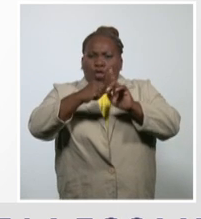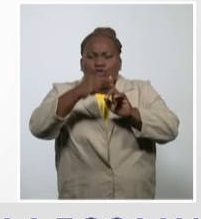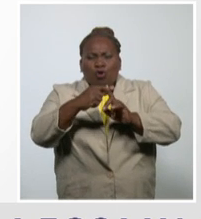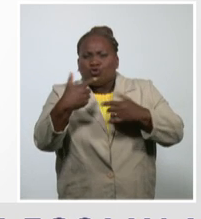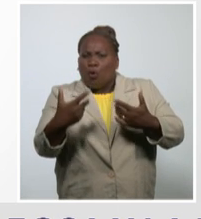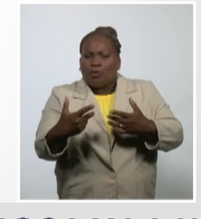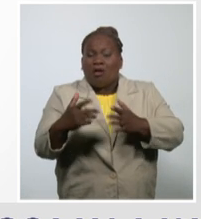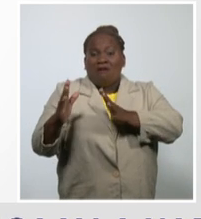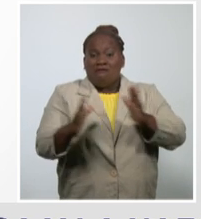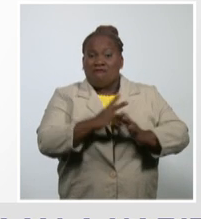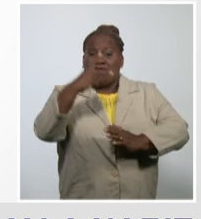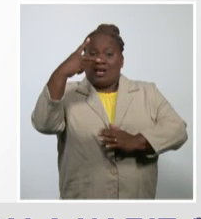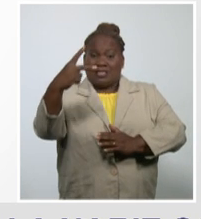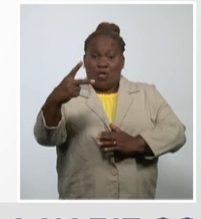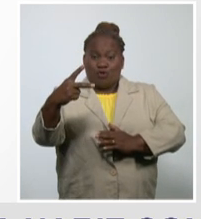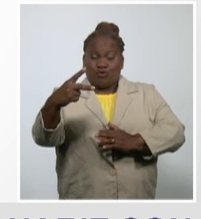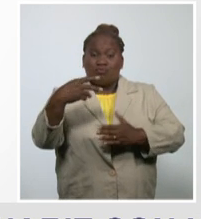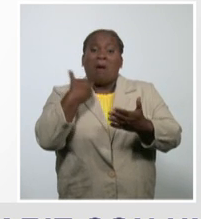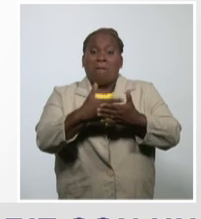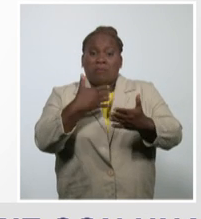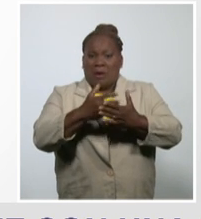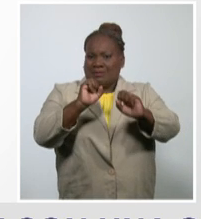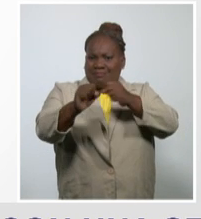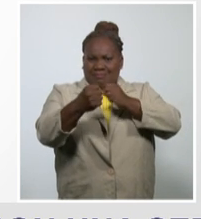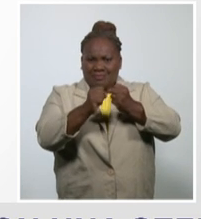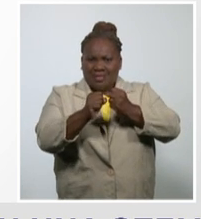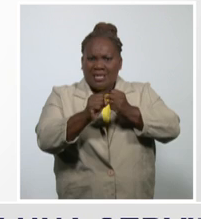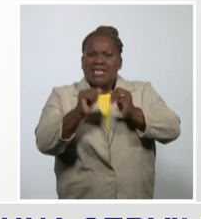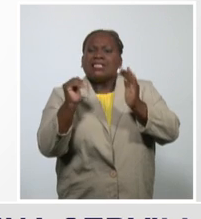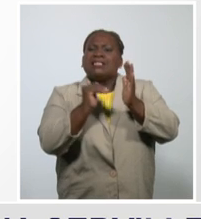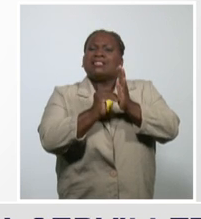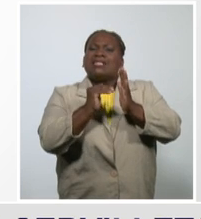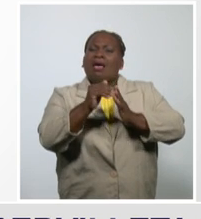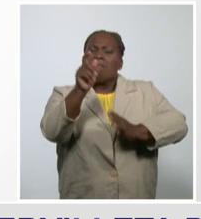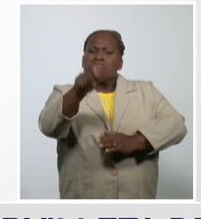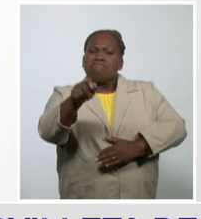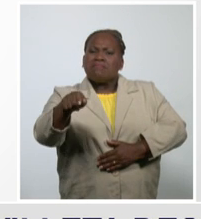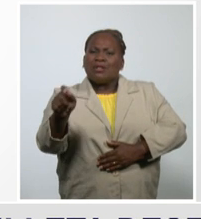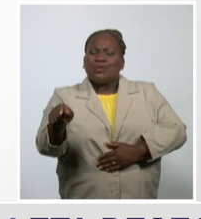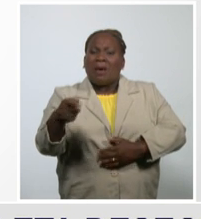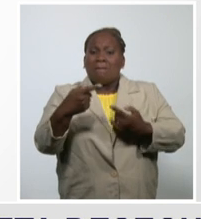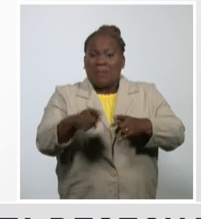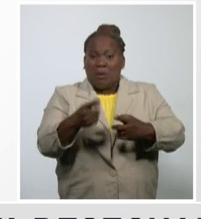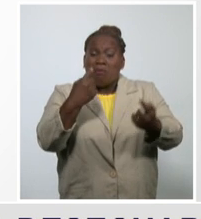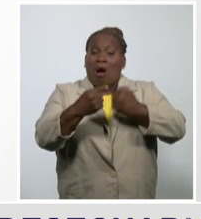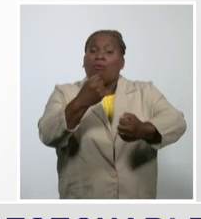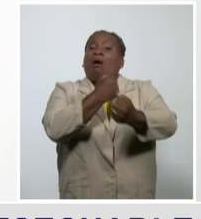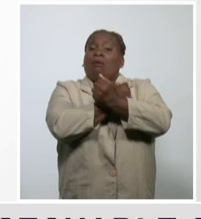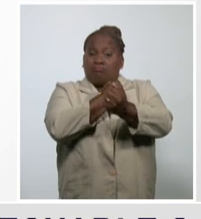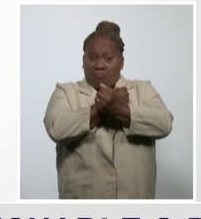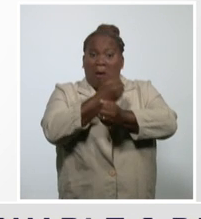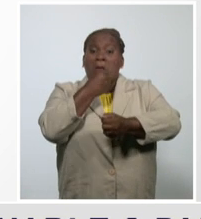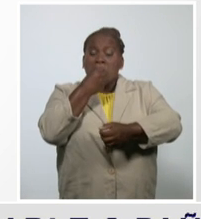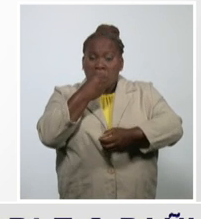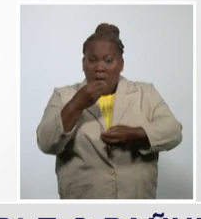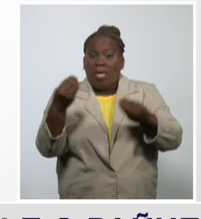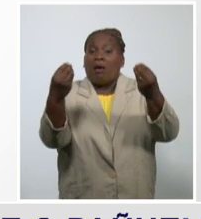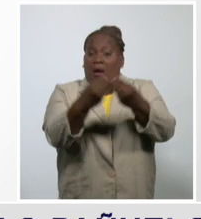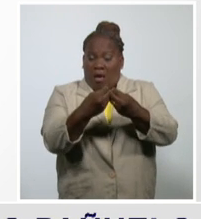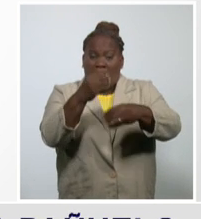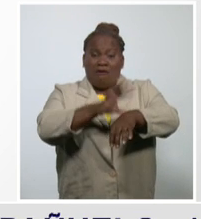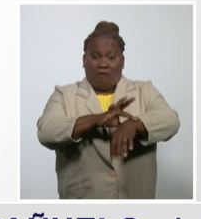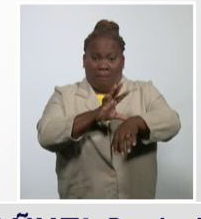con ensayos controlados. Participan cientos de personas, muchas de ellas con riesgo de contraer la enfermedad que se investiga.